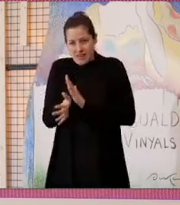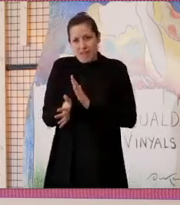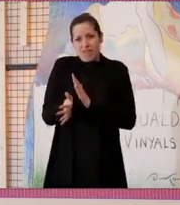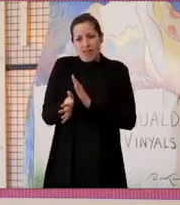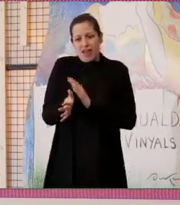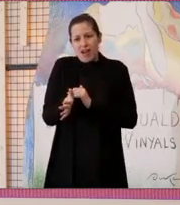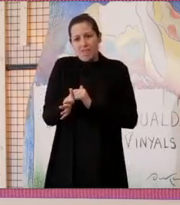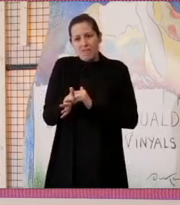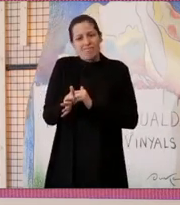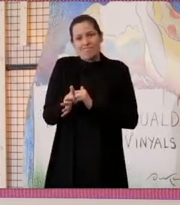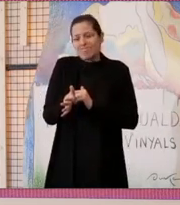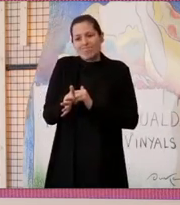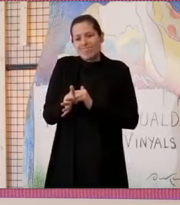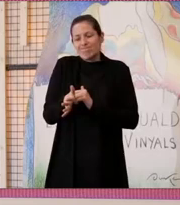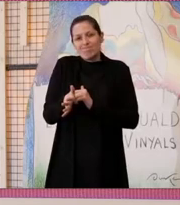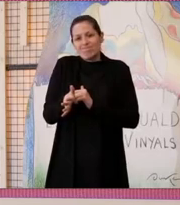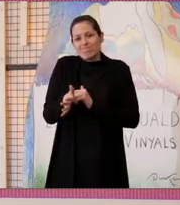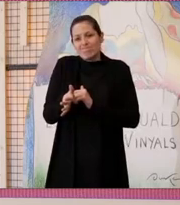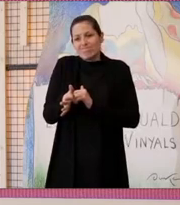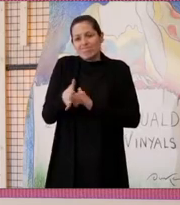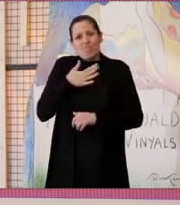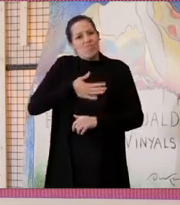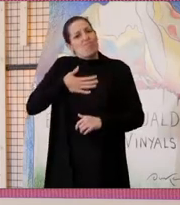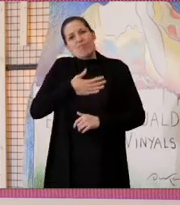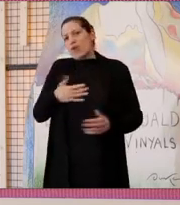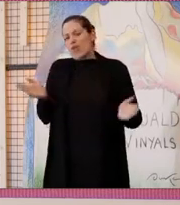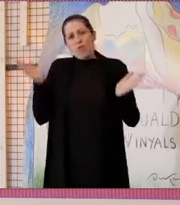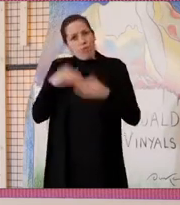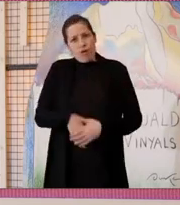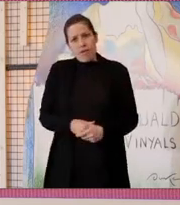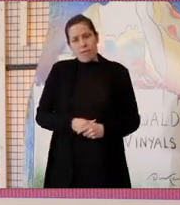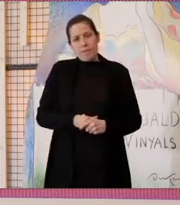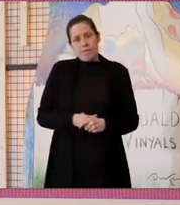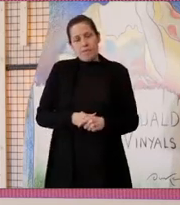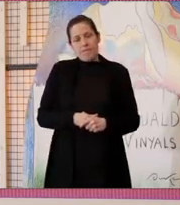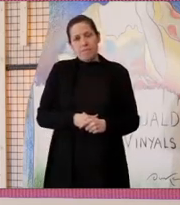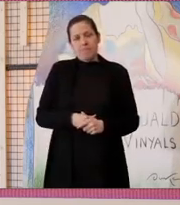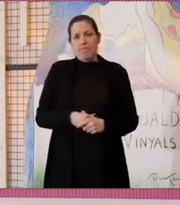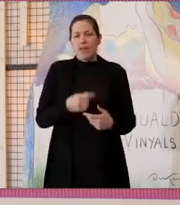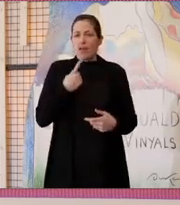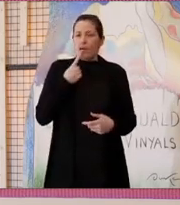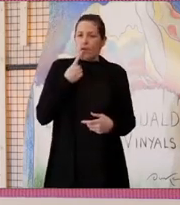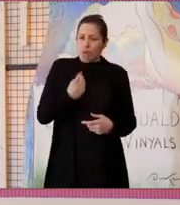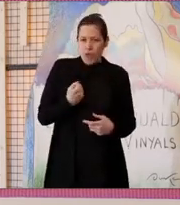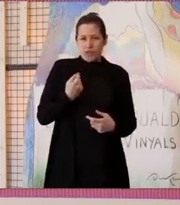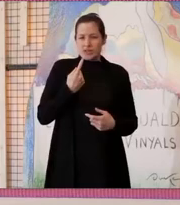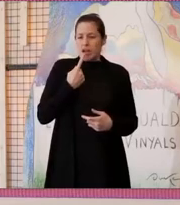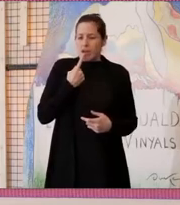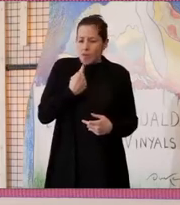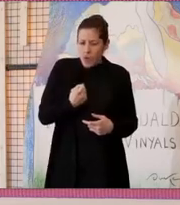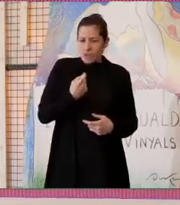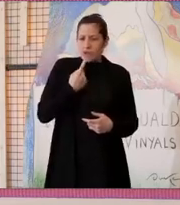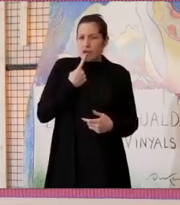para las mujeres nos ha costado 132 años abrir la puerta y ahora tenemos unas ganas de irnos que nos